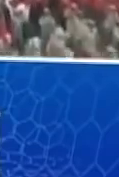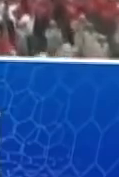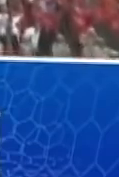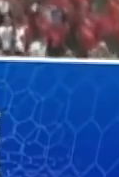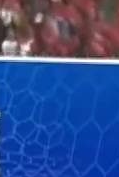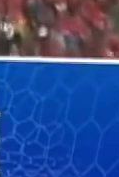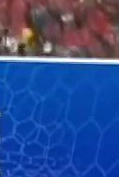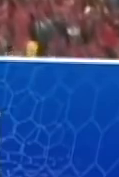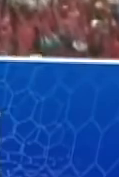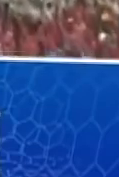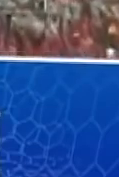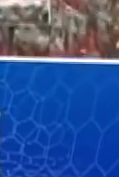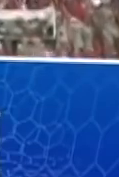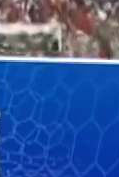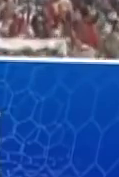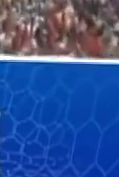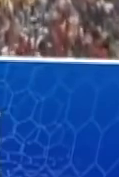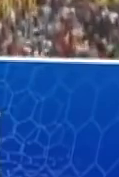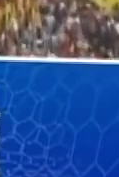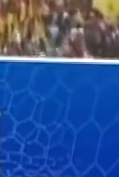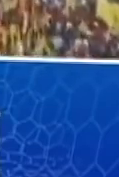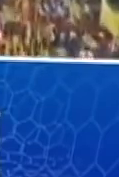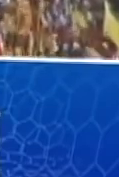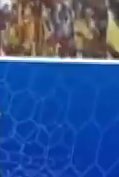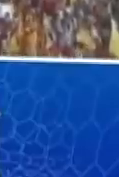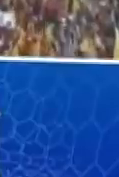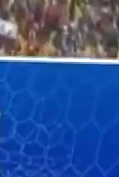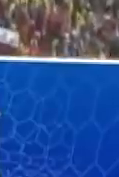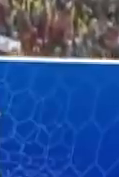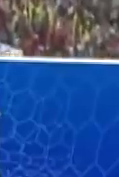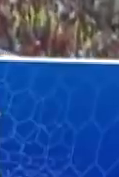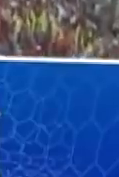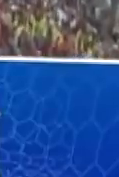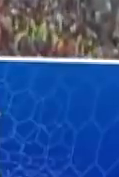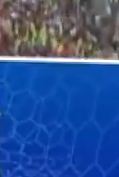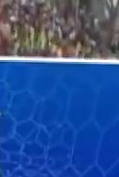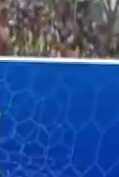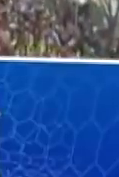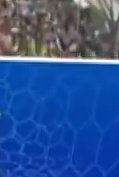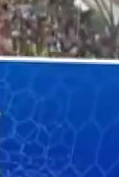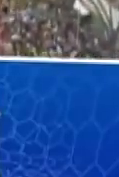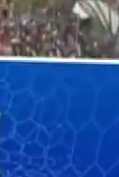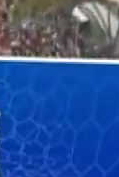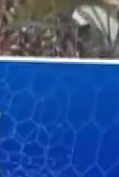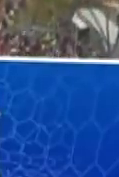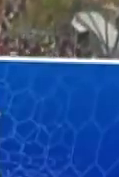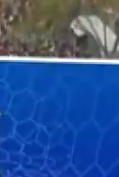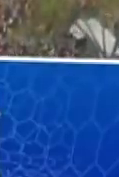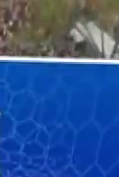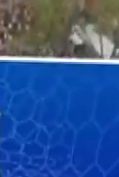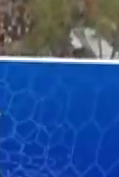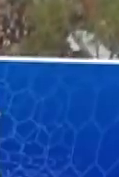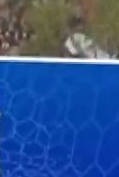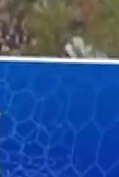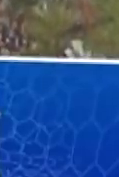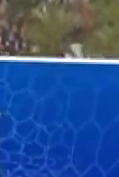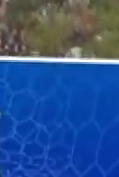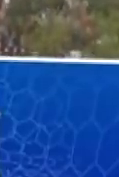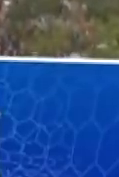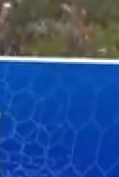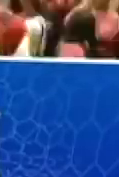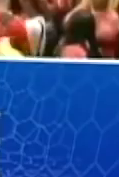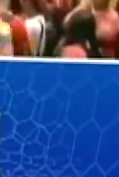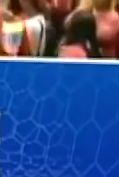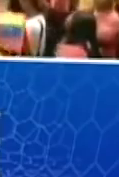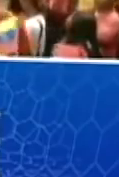se movilizó. Eso es una cosa, miren, yo lo muestro porque los medios de comunicación y en